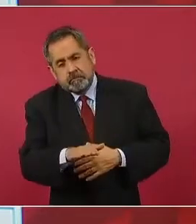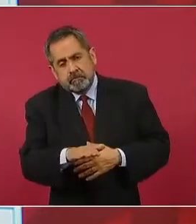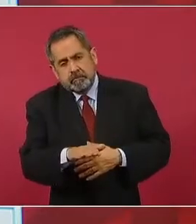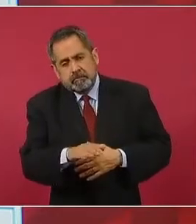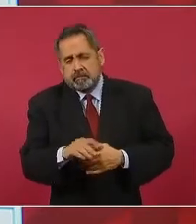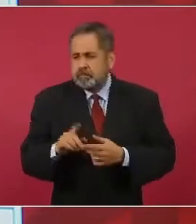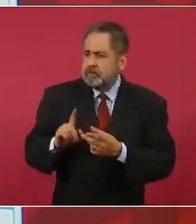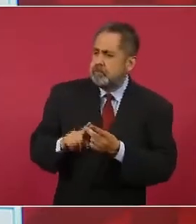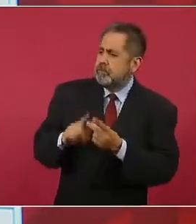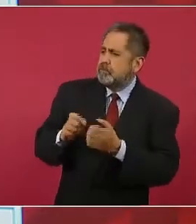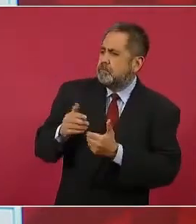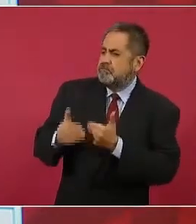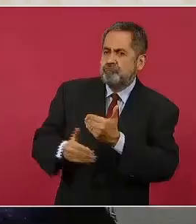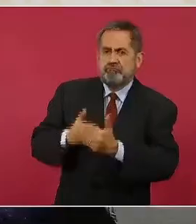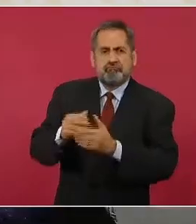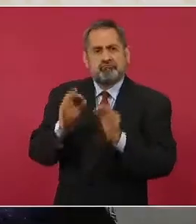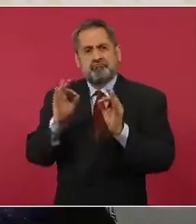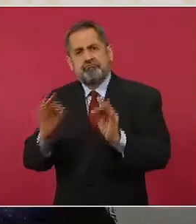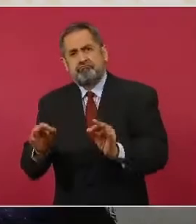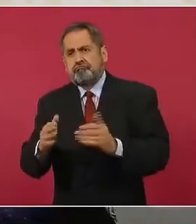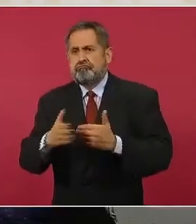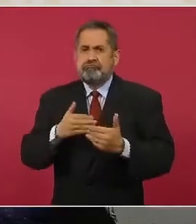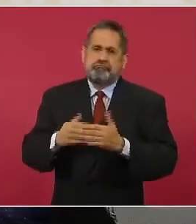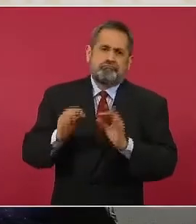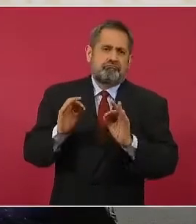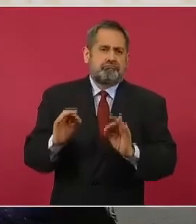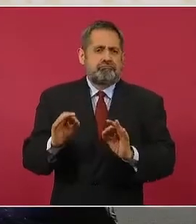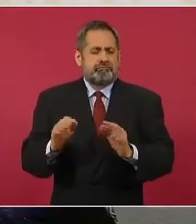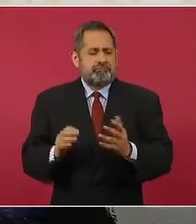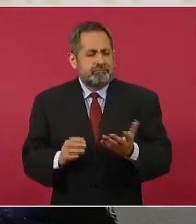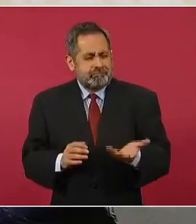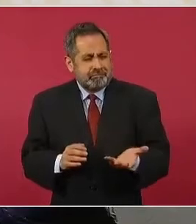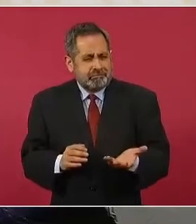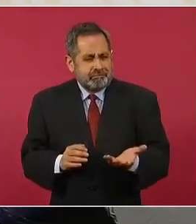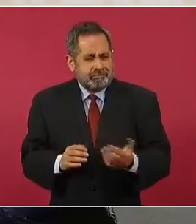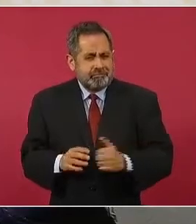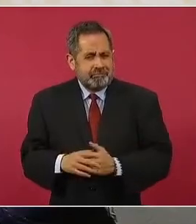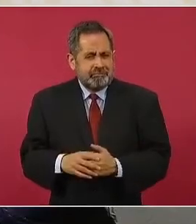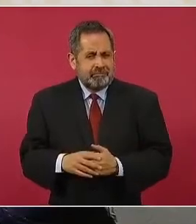¿qué es la esencia de la civilización? Pues el ser humano.